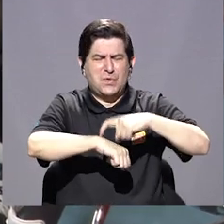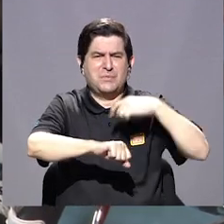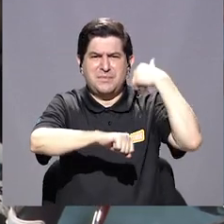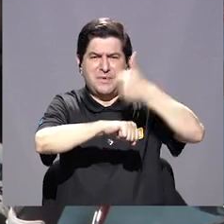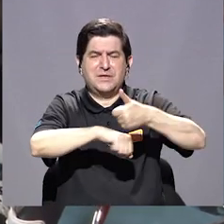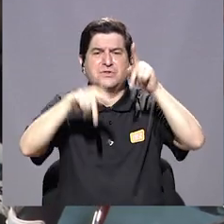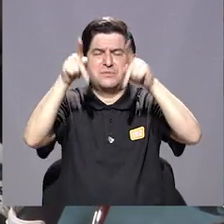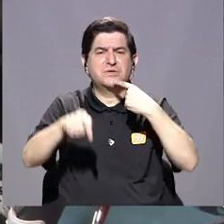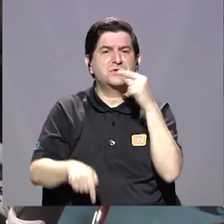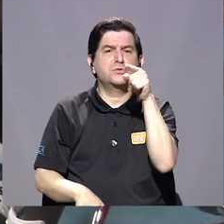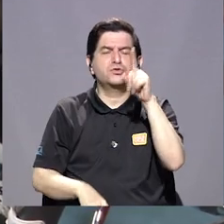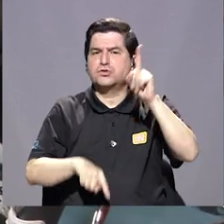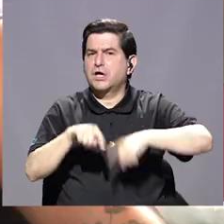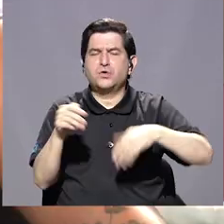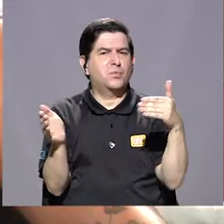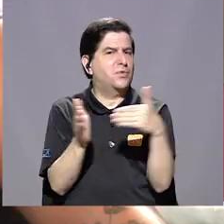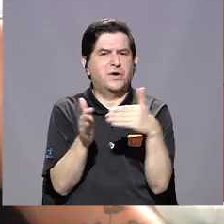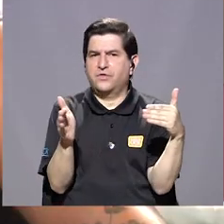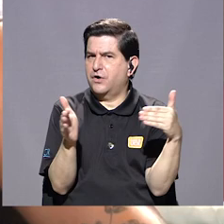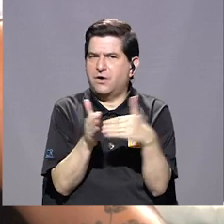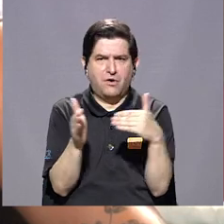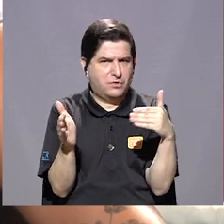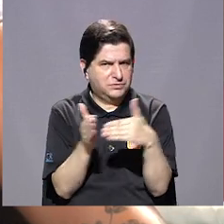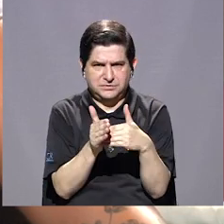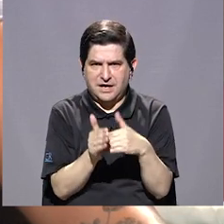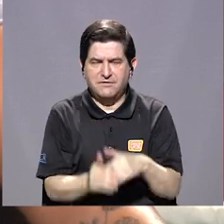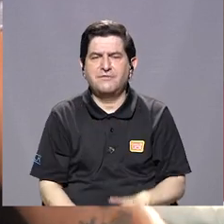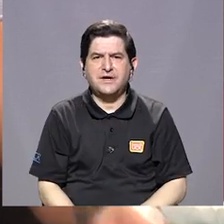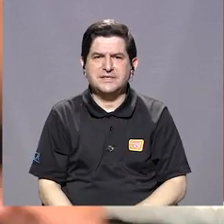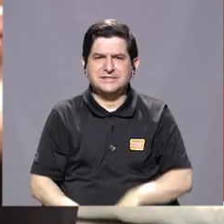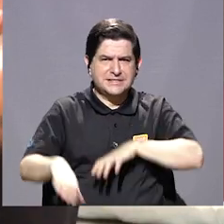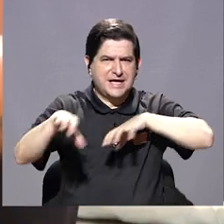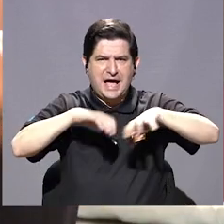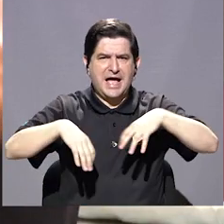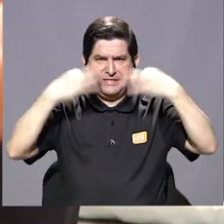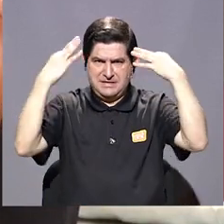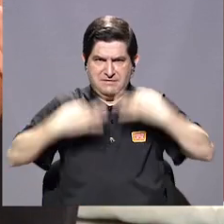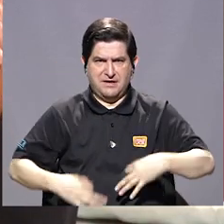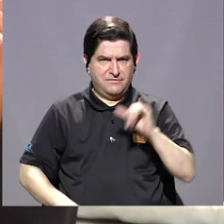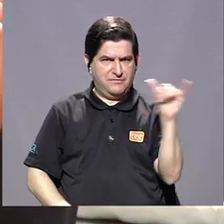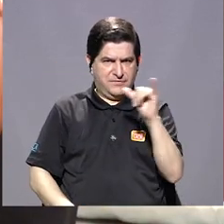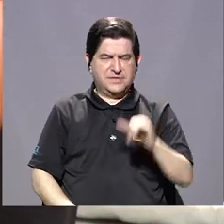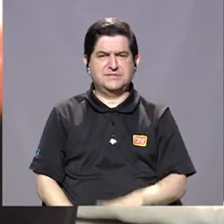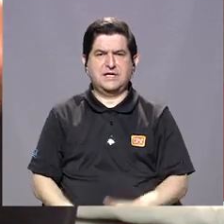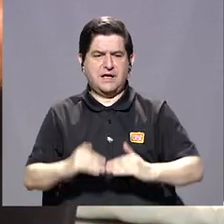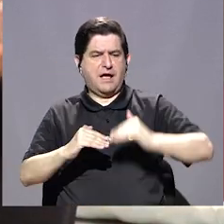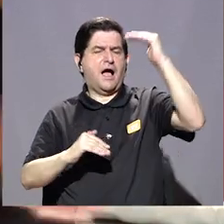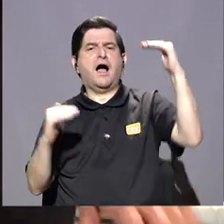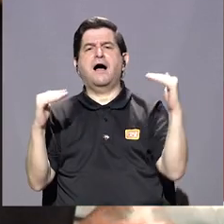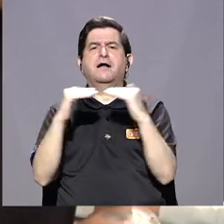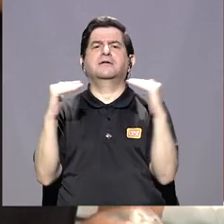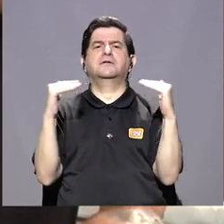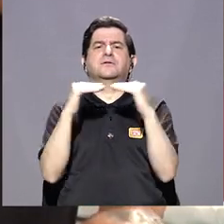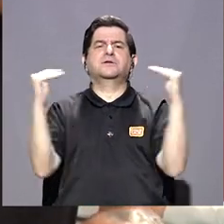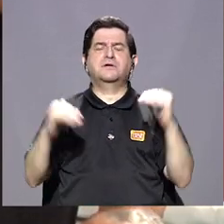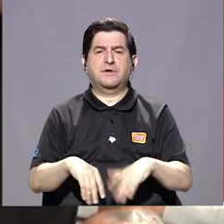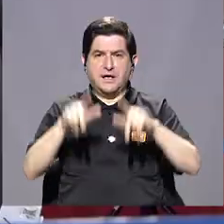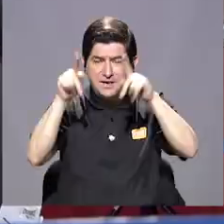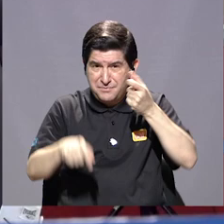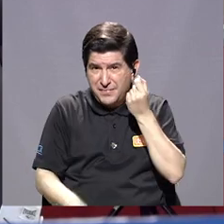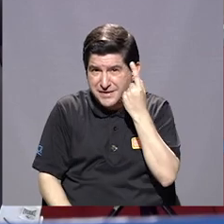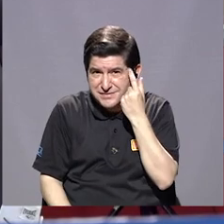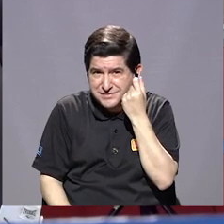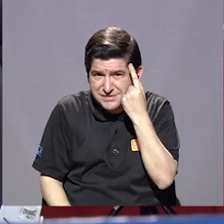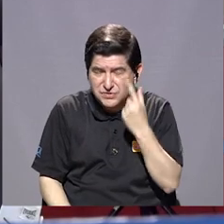alguien le dice, usted no puede volver a hacer ejercicio como usted lo hacía, a alto rendimiento, a élite. Para que la gente entienda,